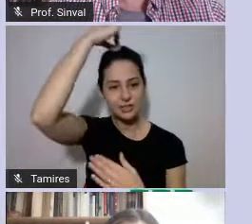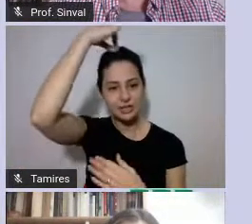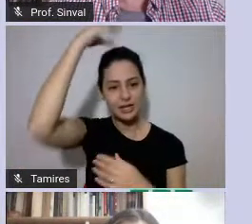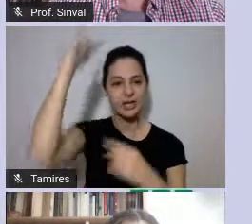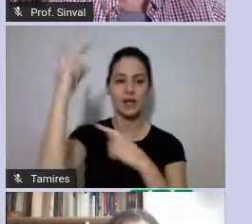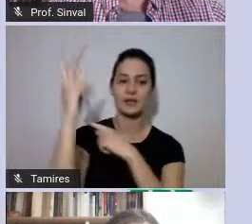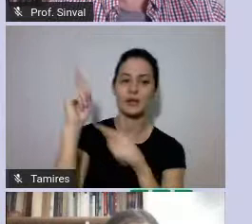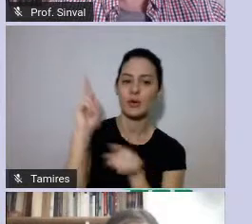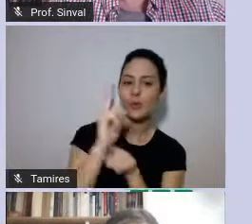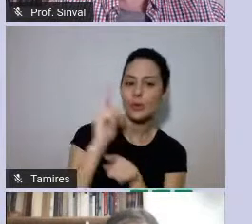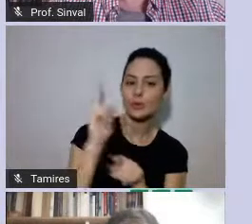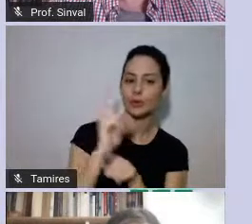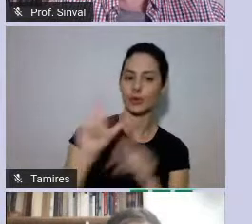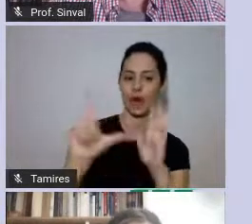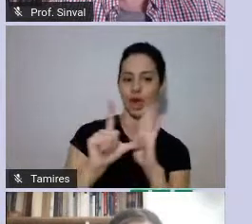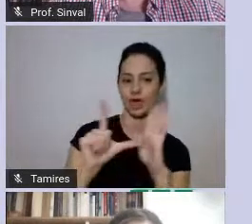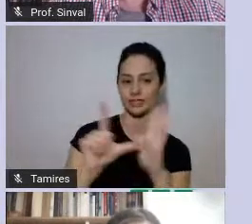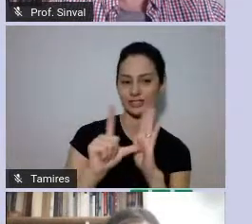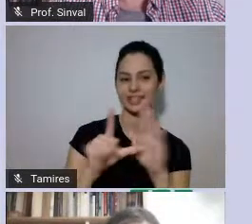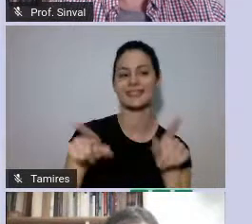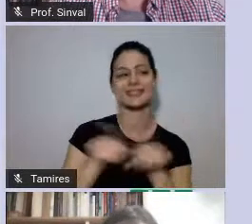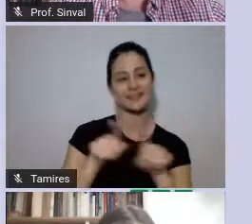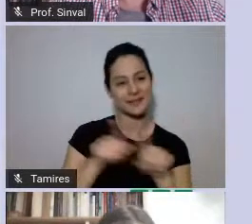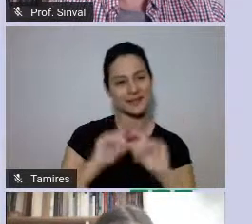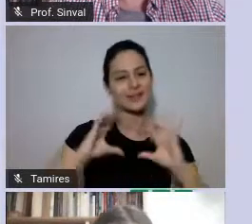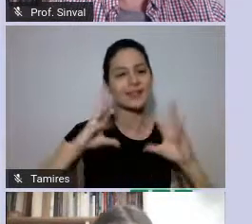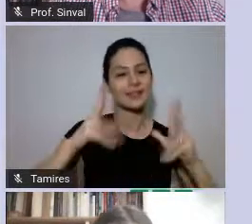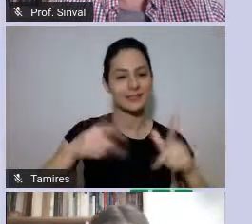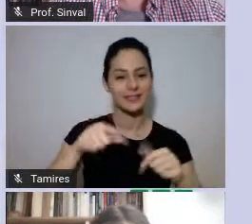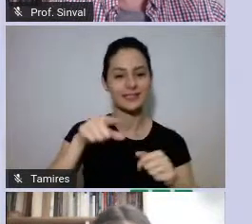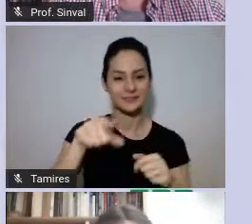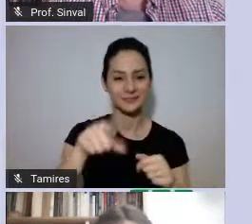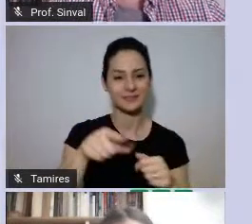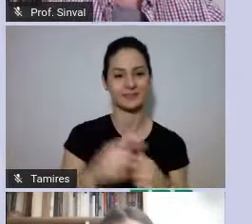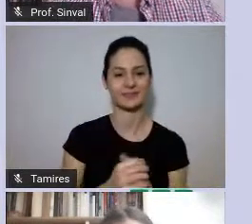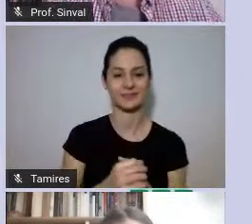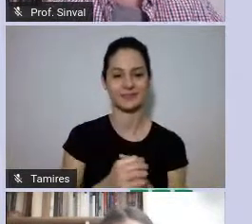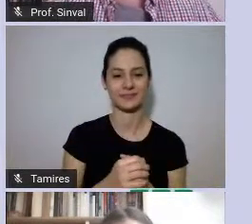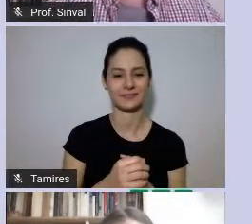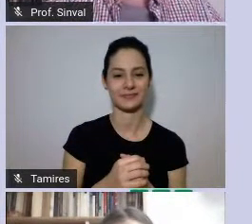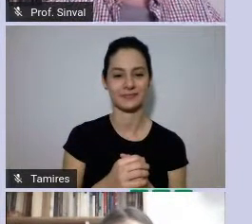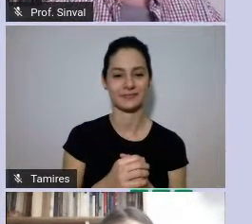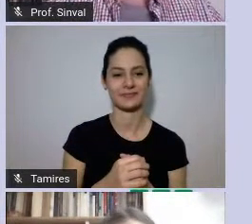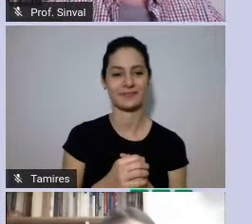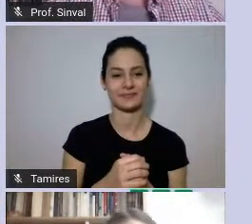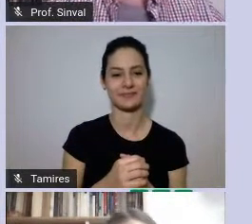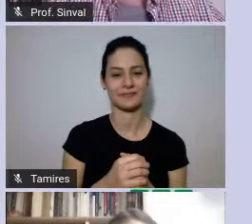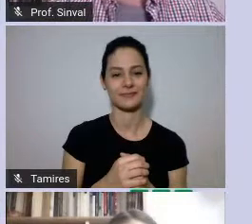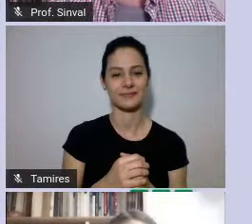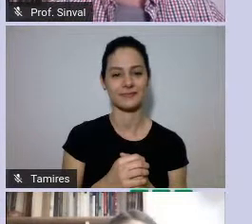pulquería y a todos y todas en esta pandemia de COVID. Y tiene